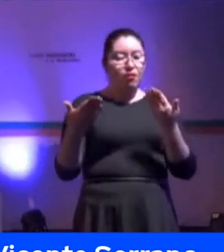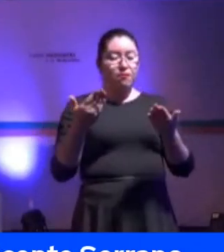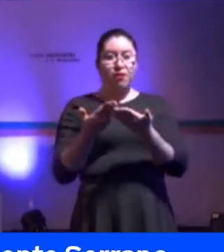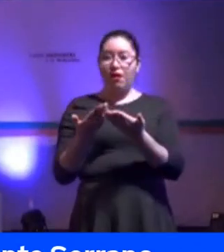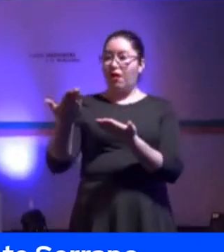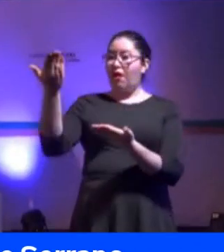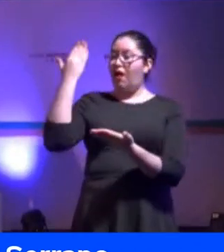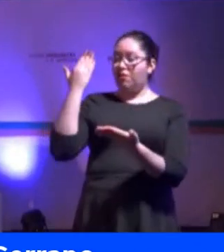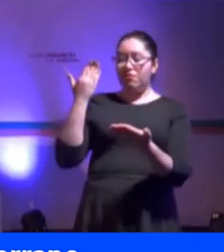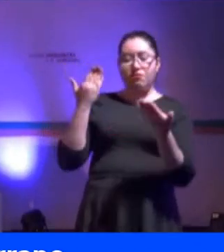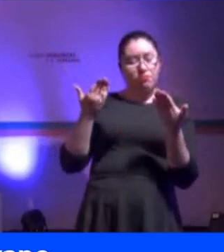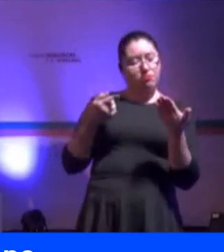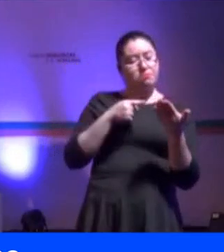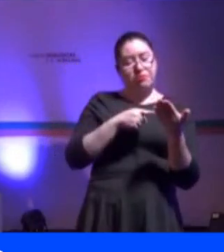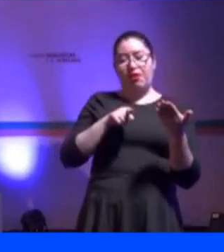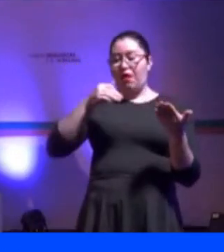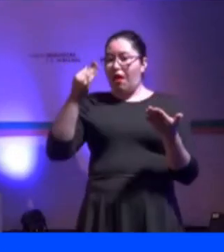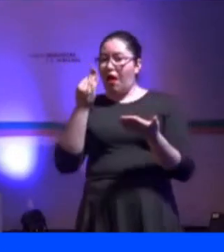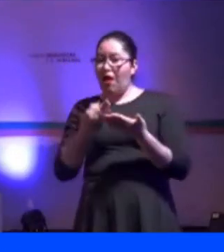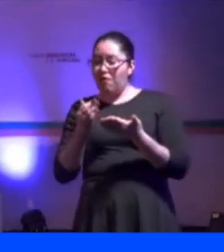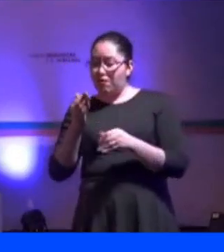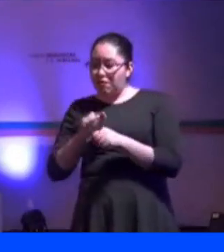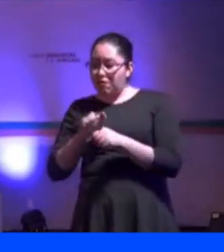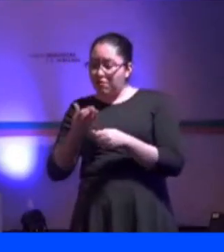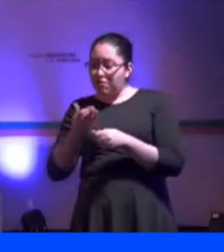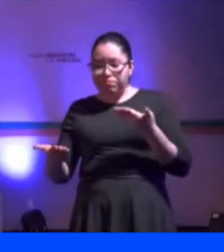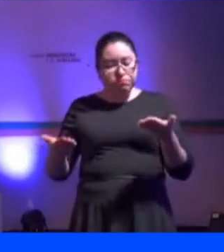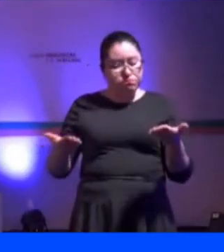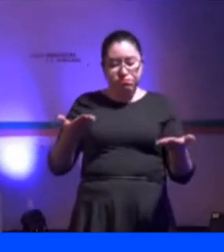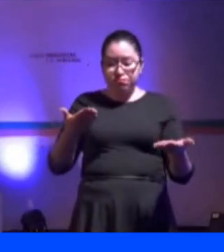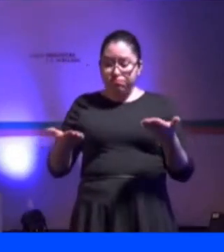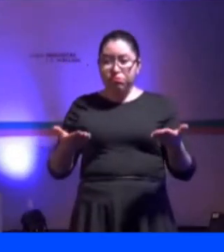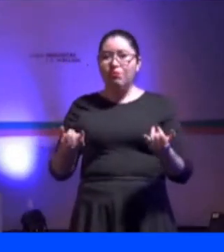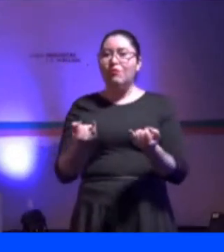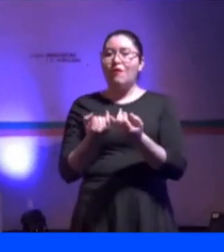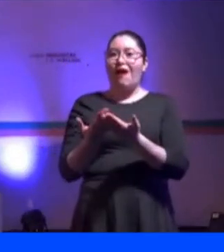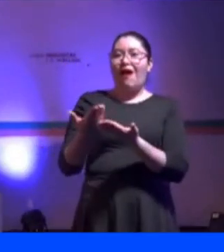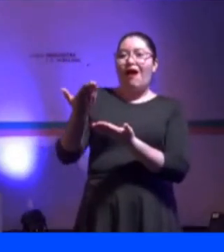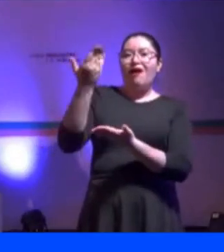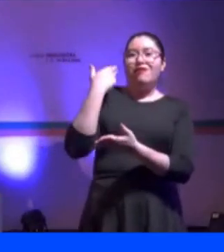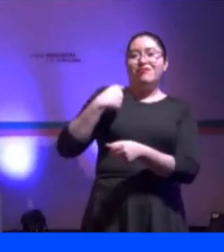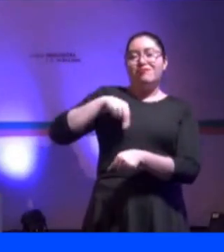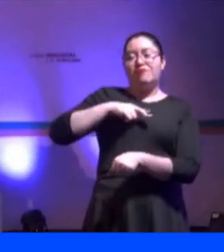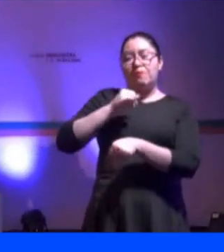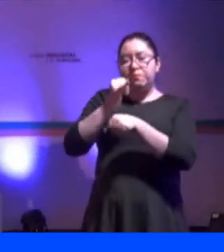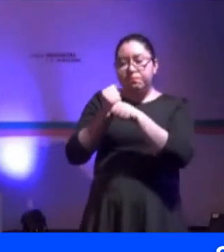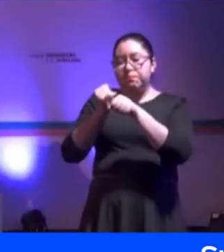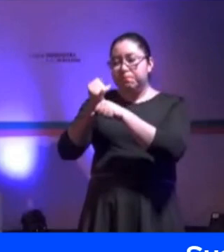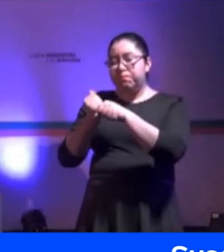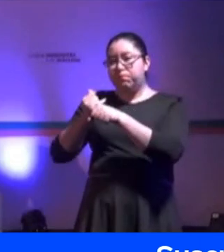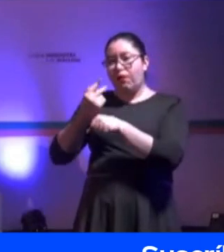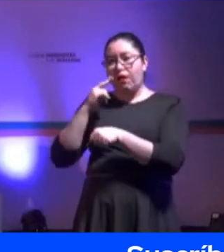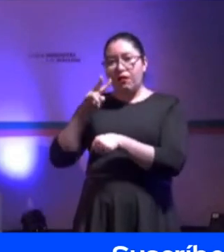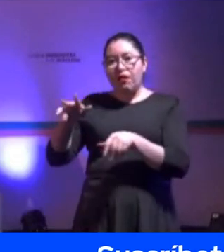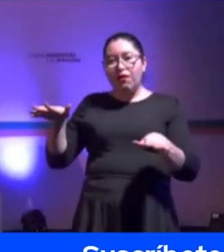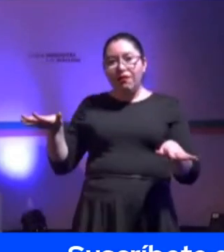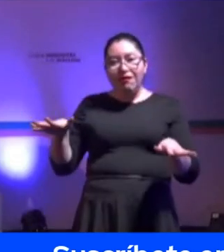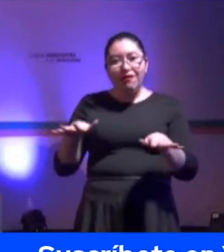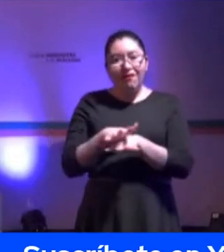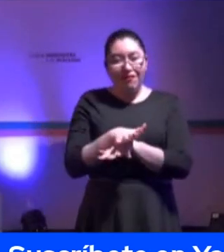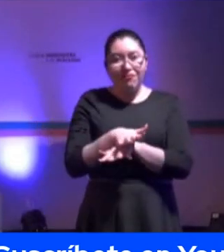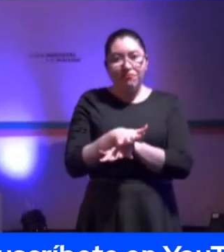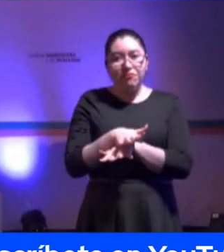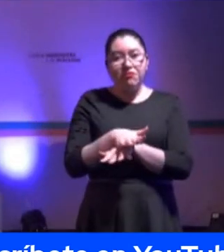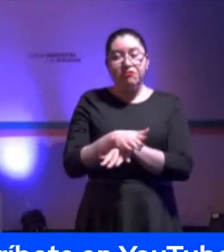lo que pasaba anteriormente, porque también documentamos lo que pasaba anteriormente, y estamos viendo cambios. Eso no quiere